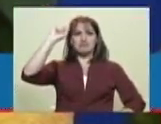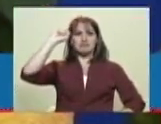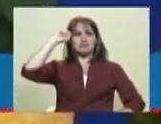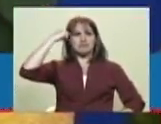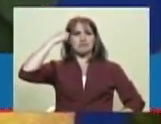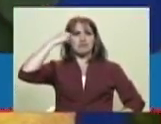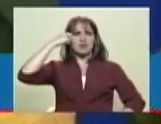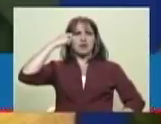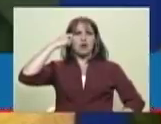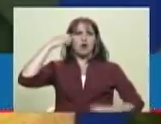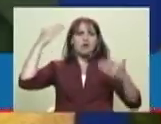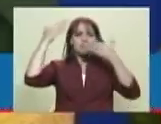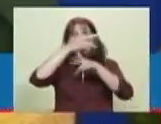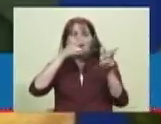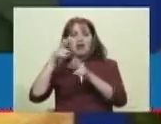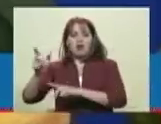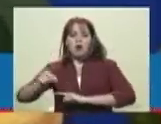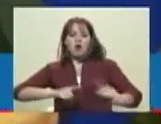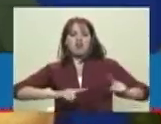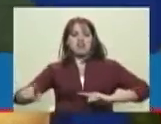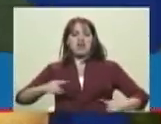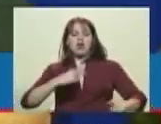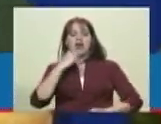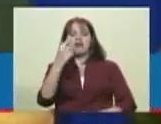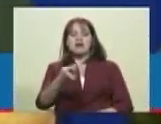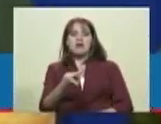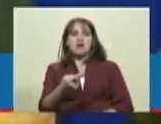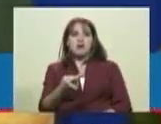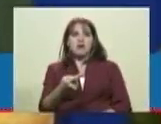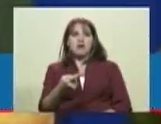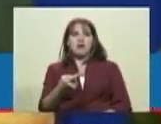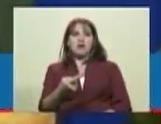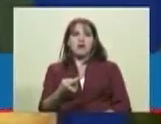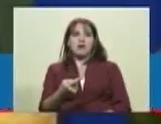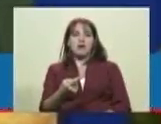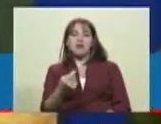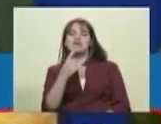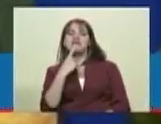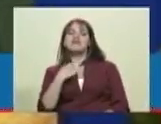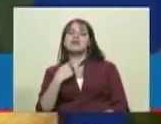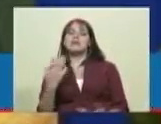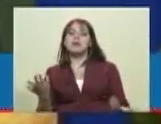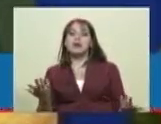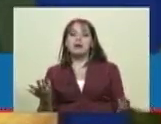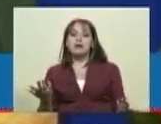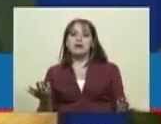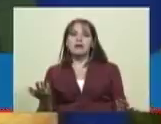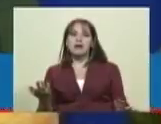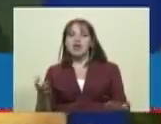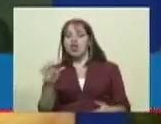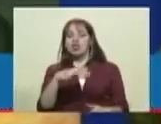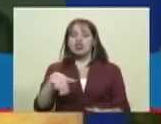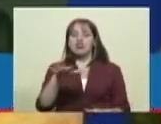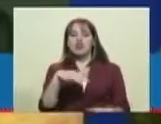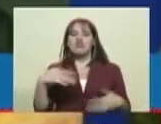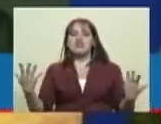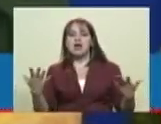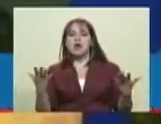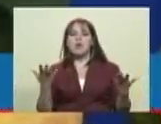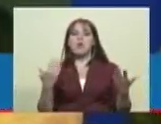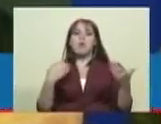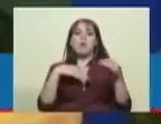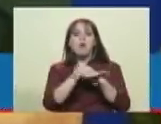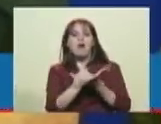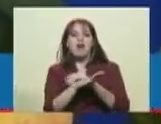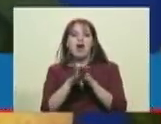terrorista le dijo a una coordinadora de un centro de votación que le dijera dónde estaban guardadas las máquinas